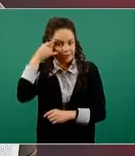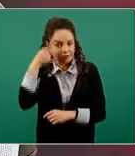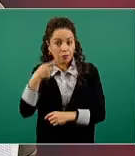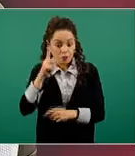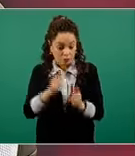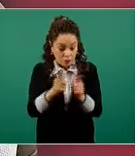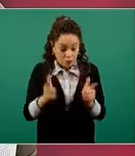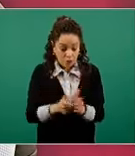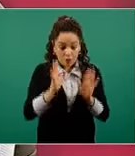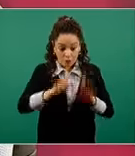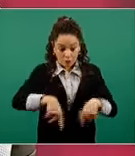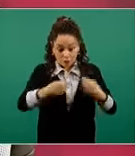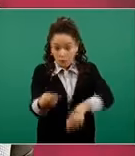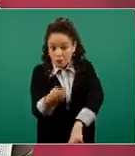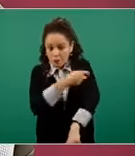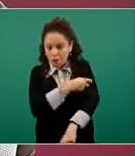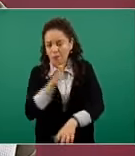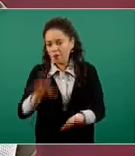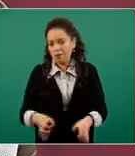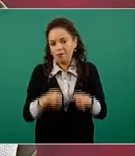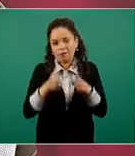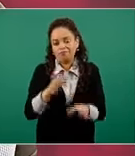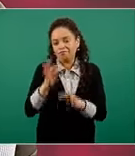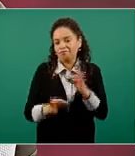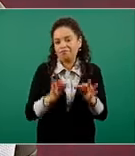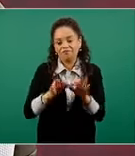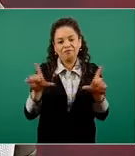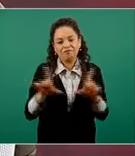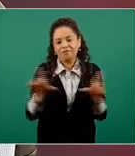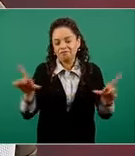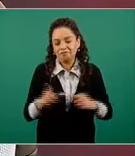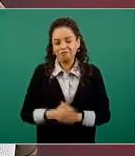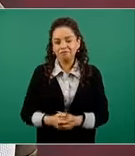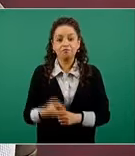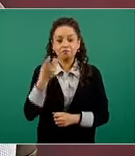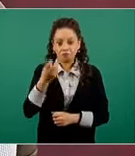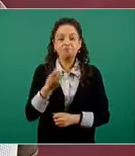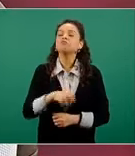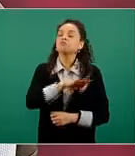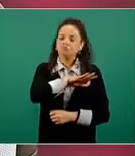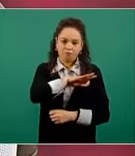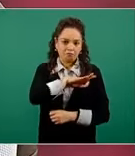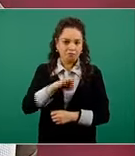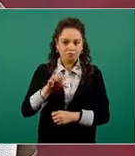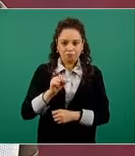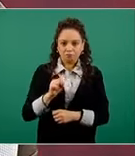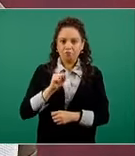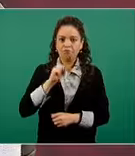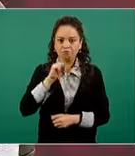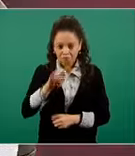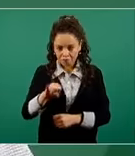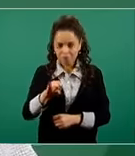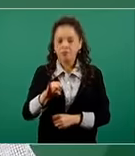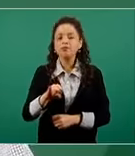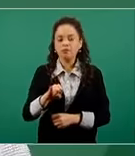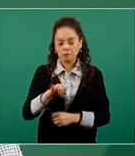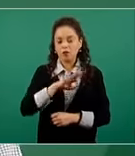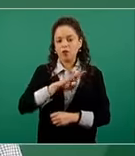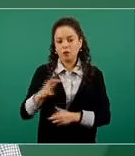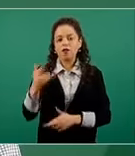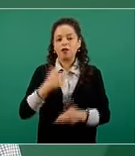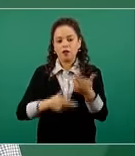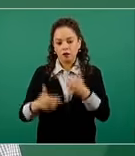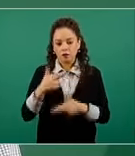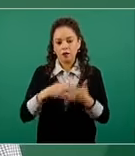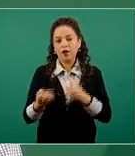está listo y entonces en cualquier momento puede detonar esta iniciativa y lógicamente puede contribuir a la